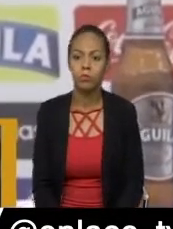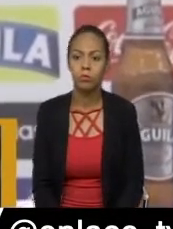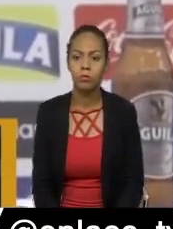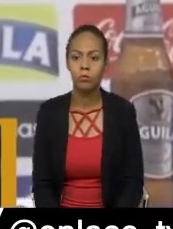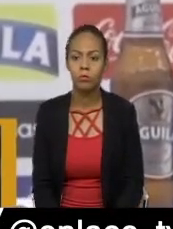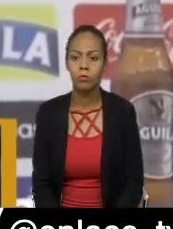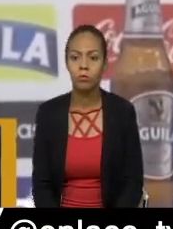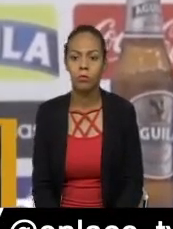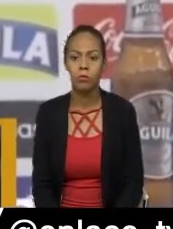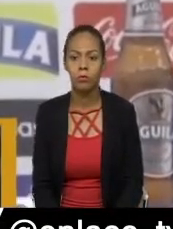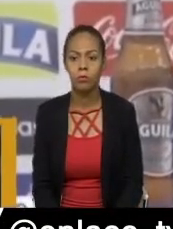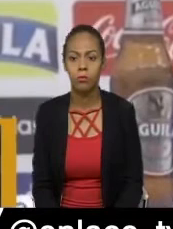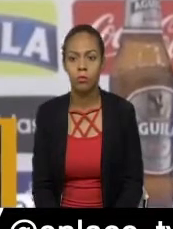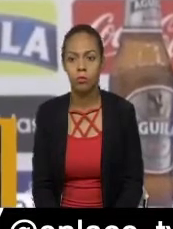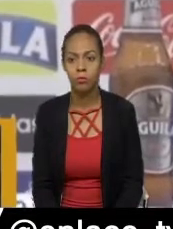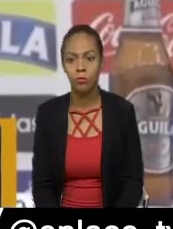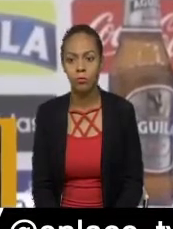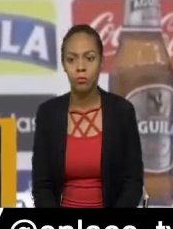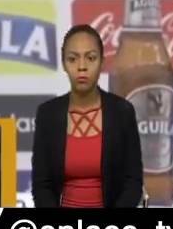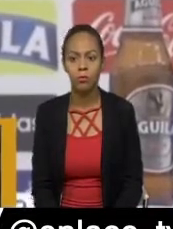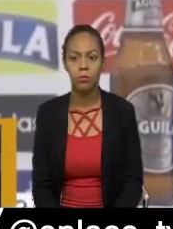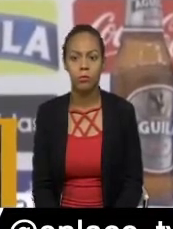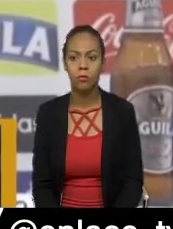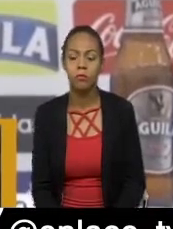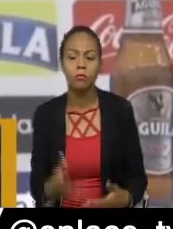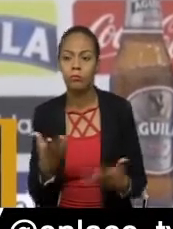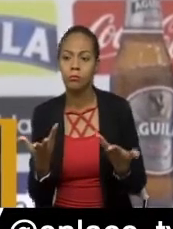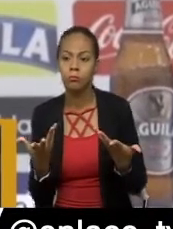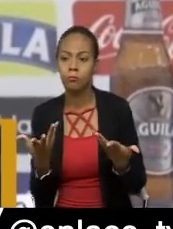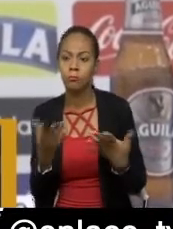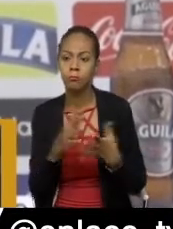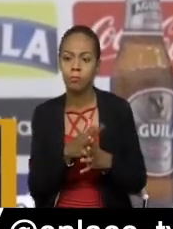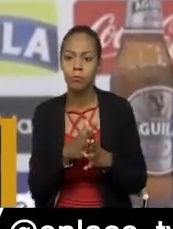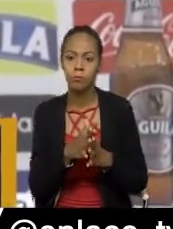que hay